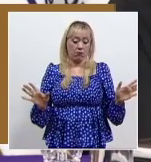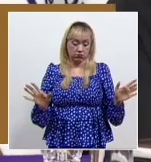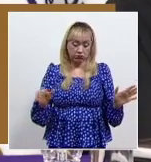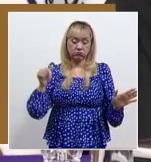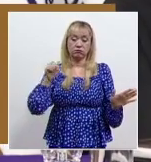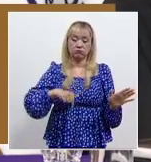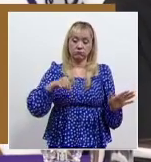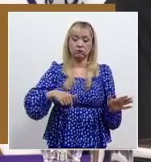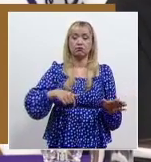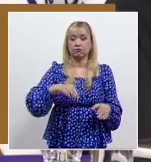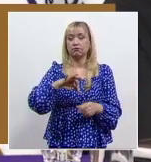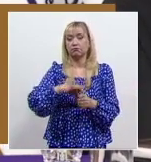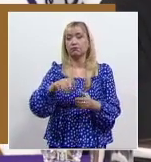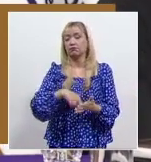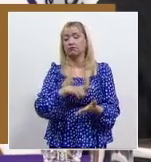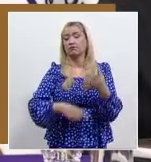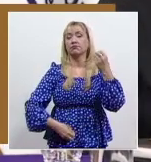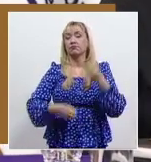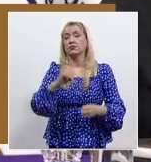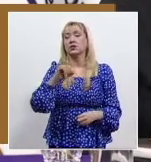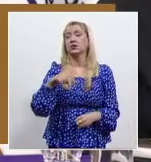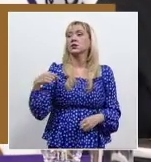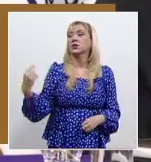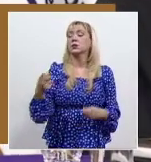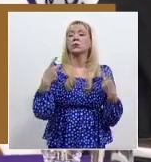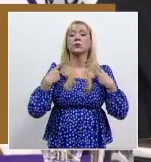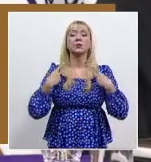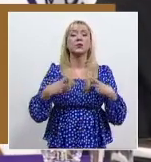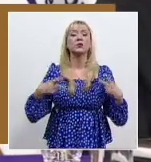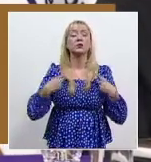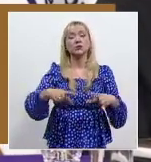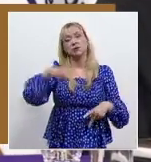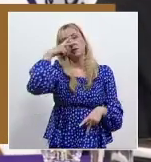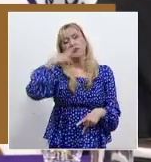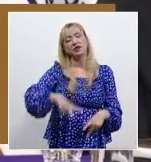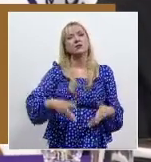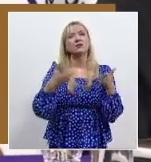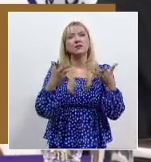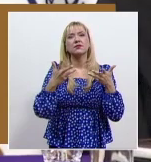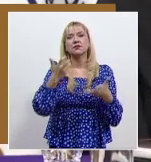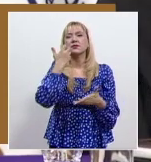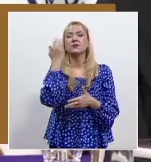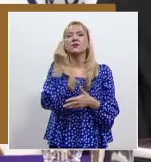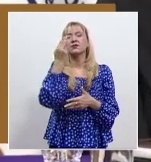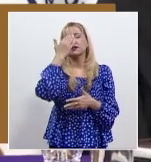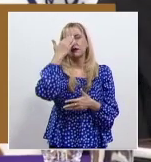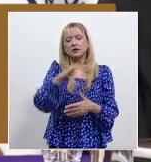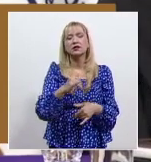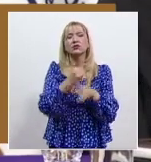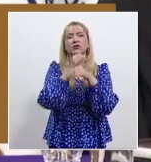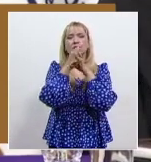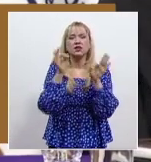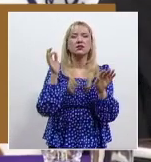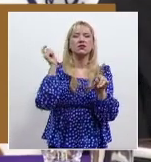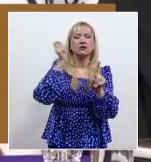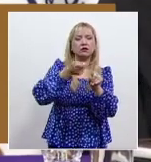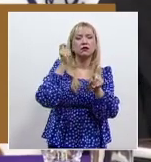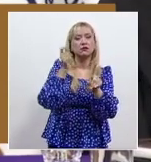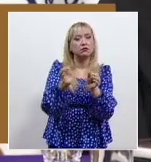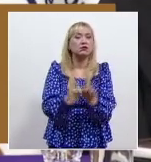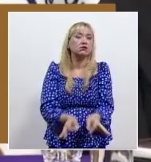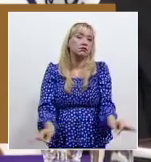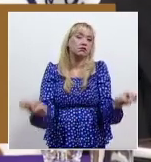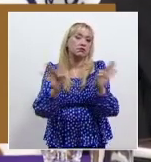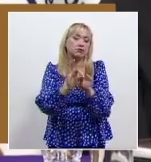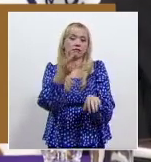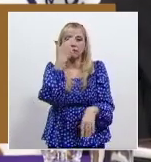responder a este impulso que la sociedad mexicana misma ha dado al acceso a la información de temas relevantes de la